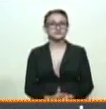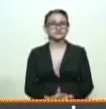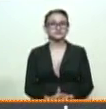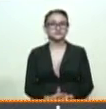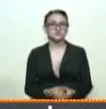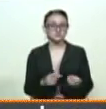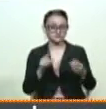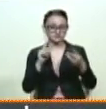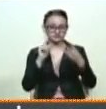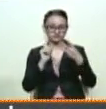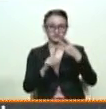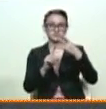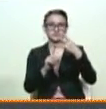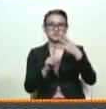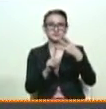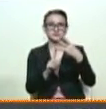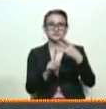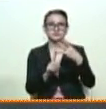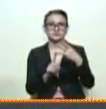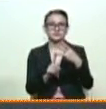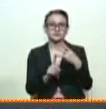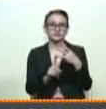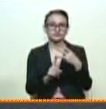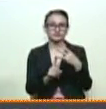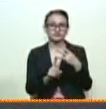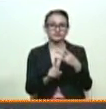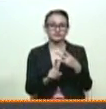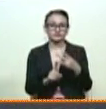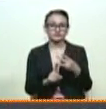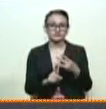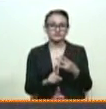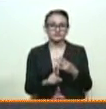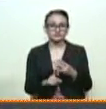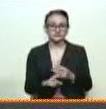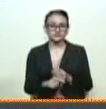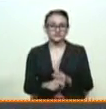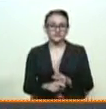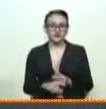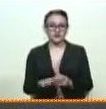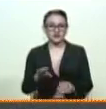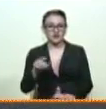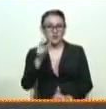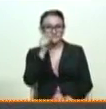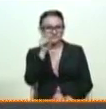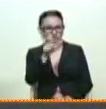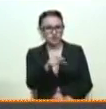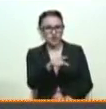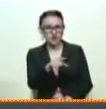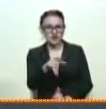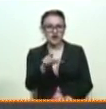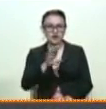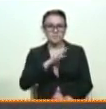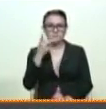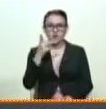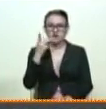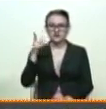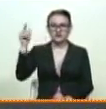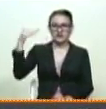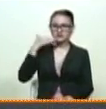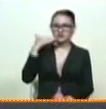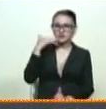Tres, las nefastas afirmaciones de este oscuro personaje de la política imperial